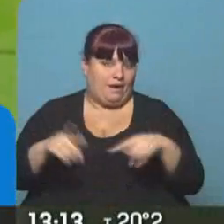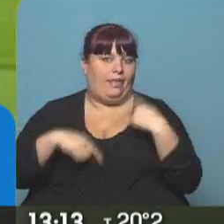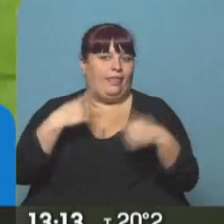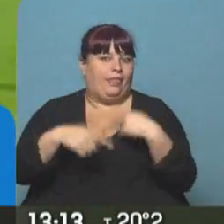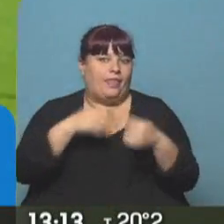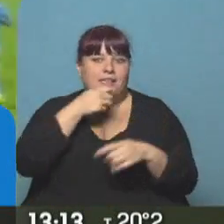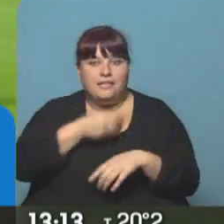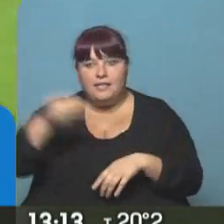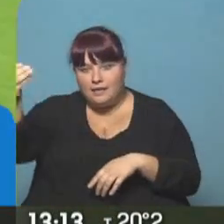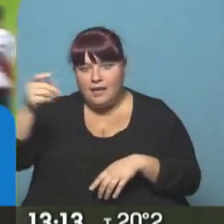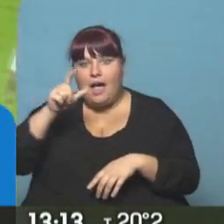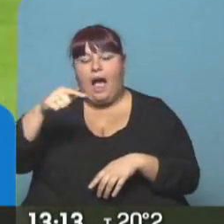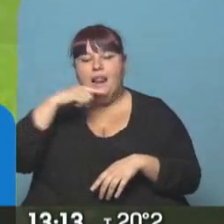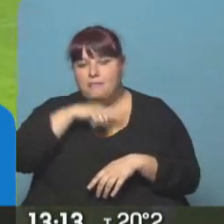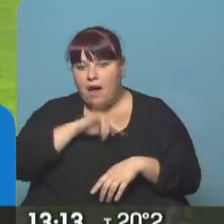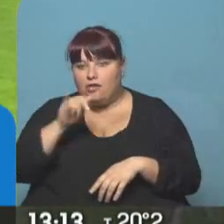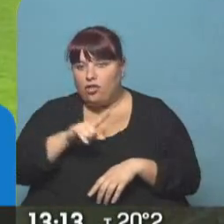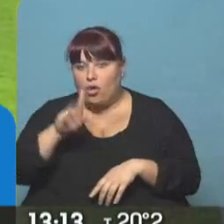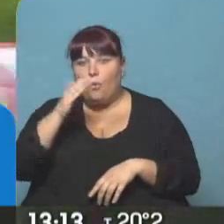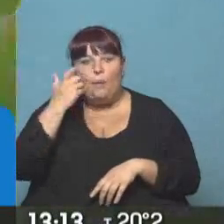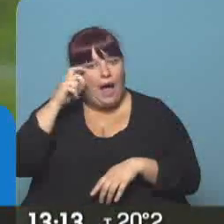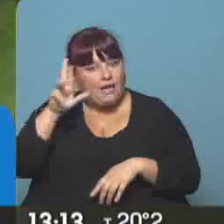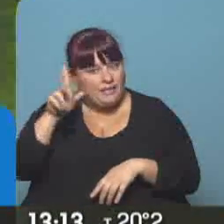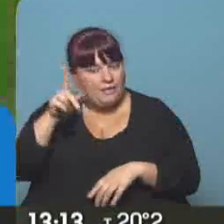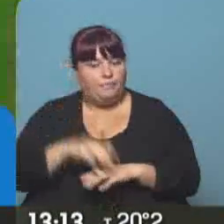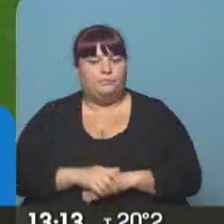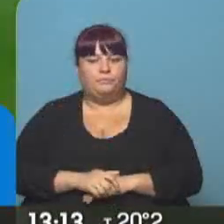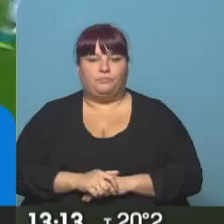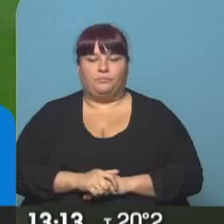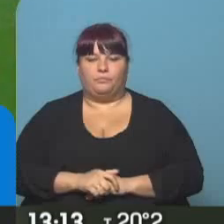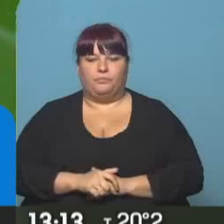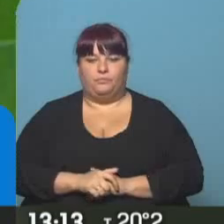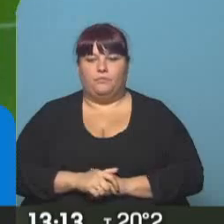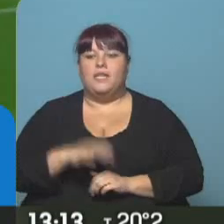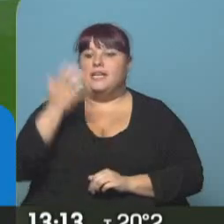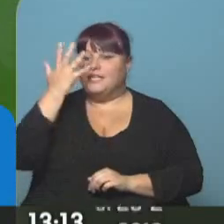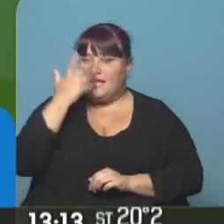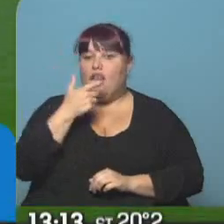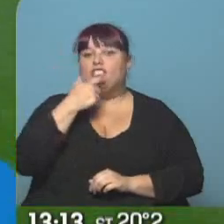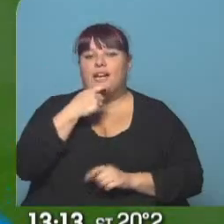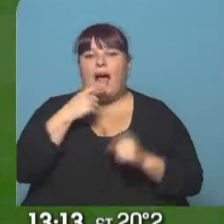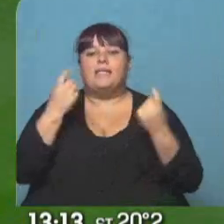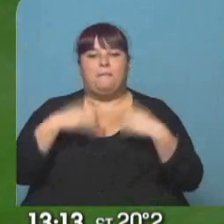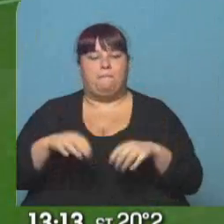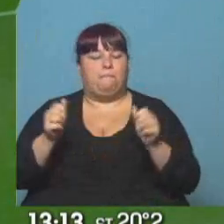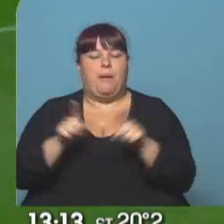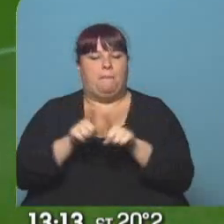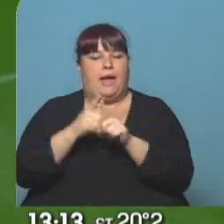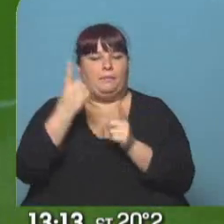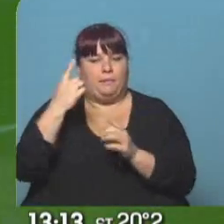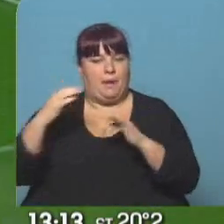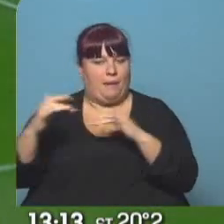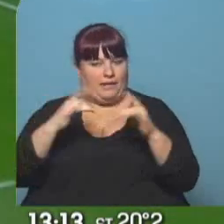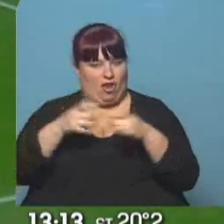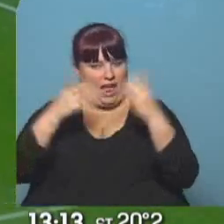su posible transferencia al Bayer Leverkusen alemán. San Lorenzo y Racing empataron en el primer clásico de la